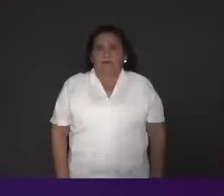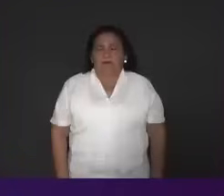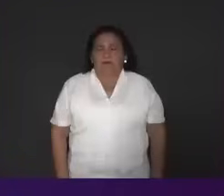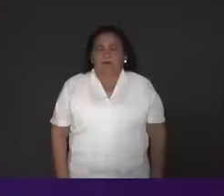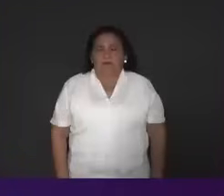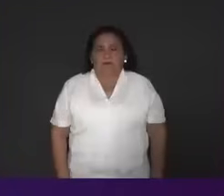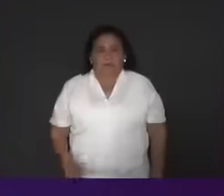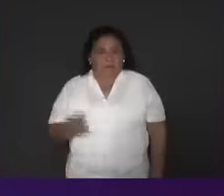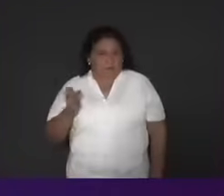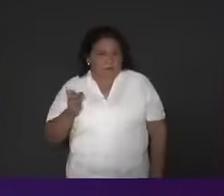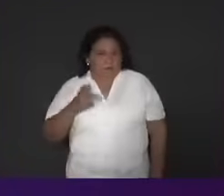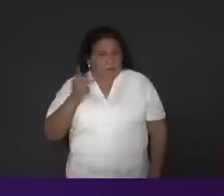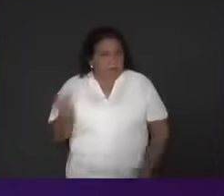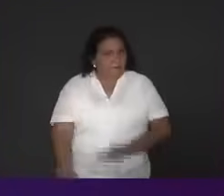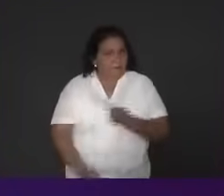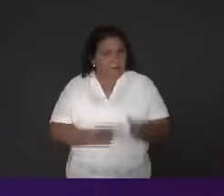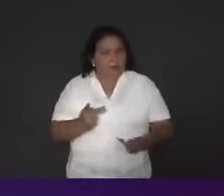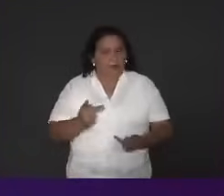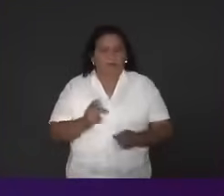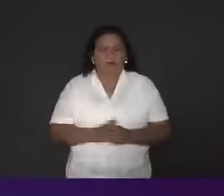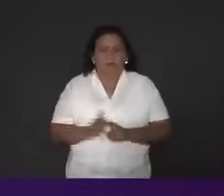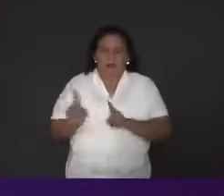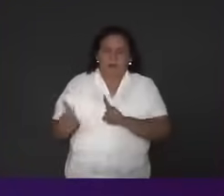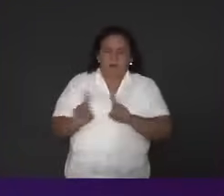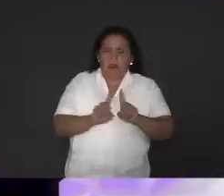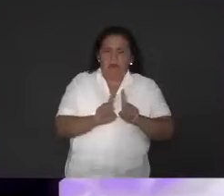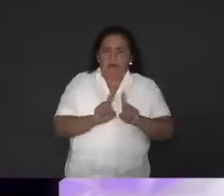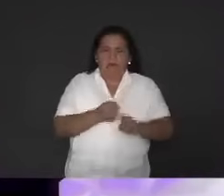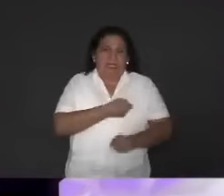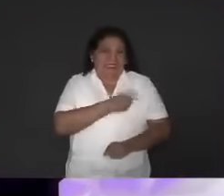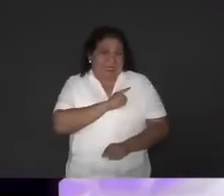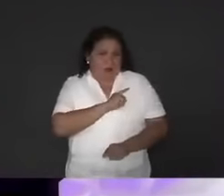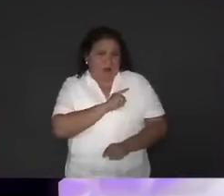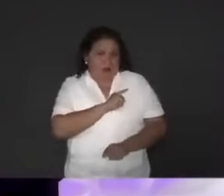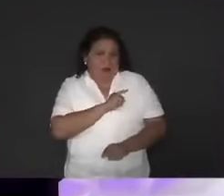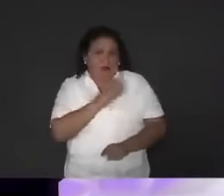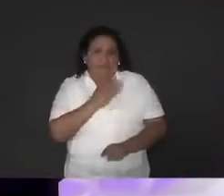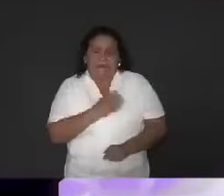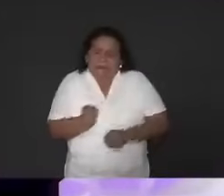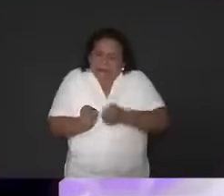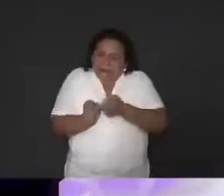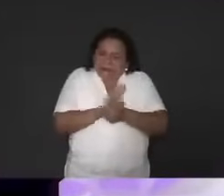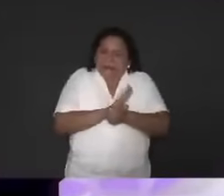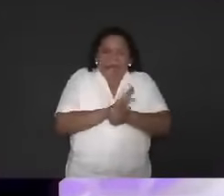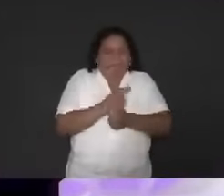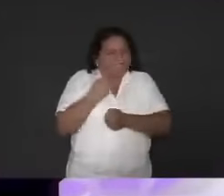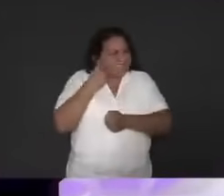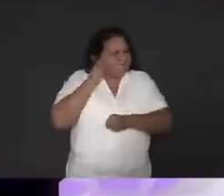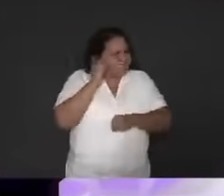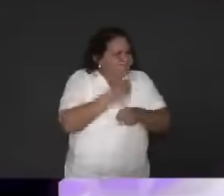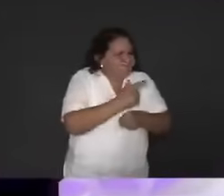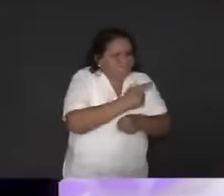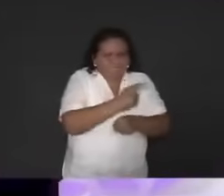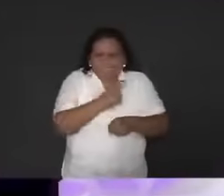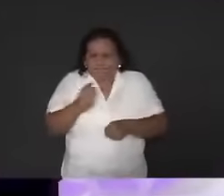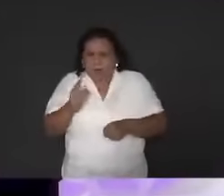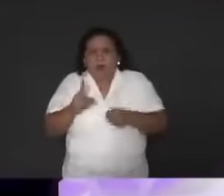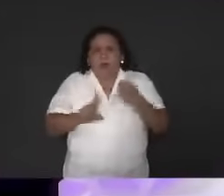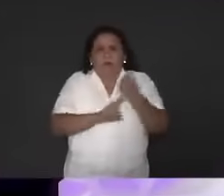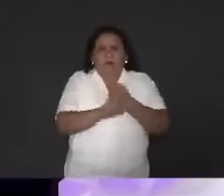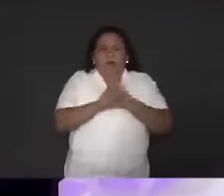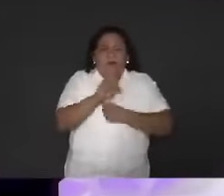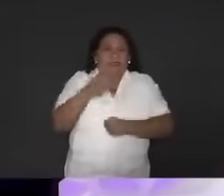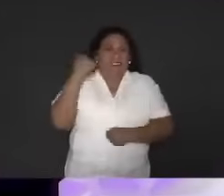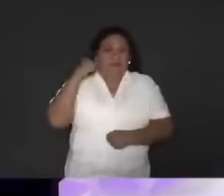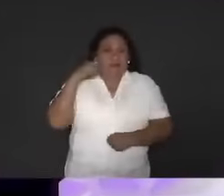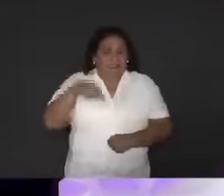La siguiente pregunta va de la mano con la salud pública. La pandemia dejó al descubierto los problemas que tenemos en Yucatán